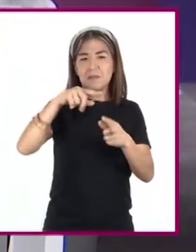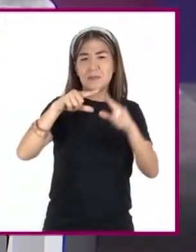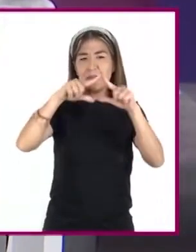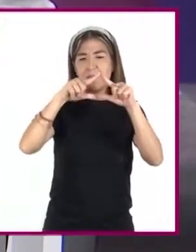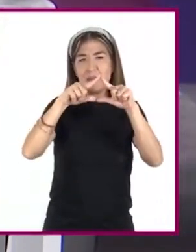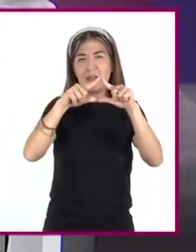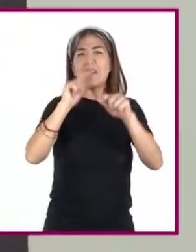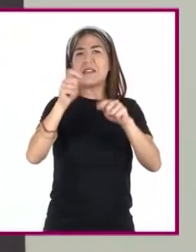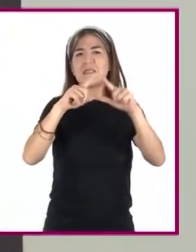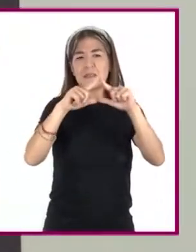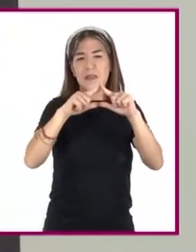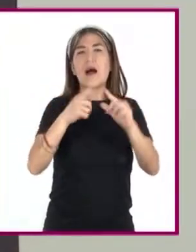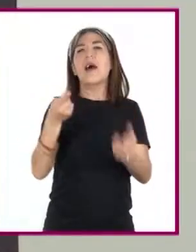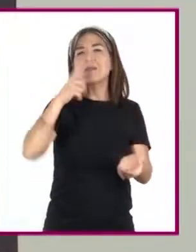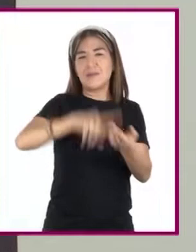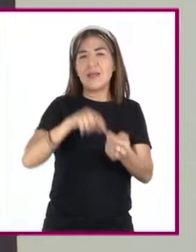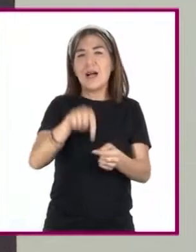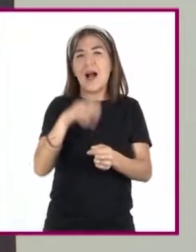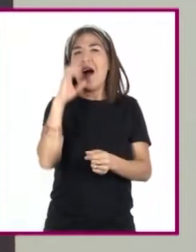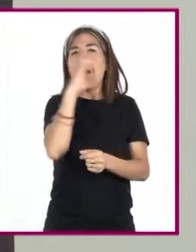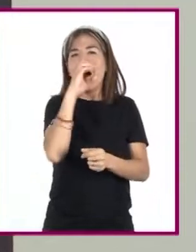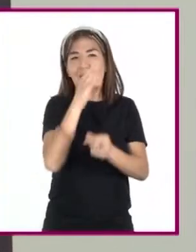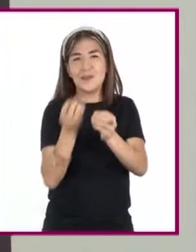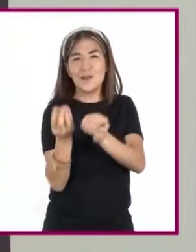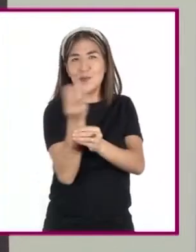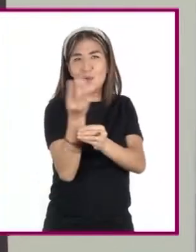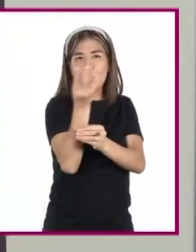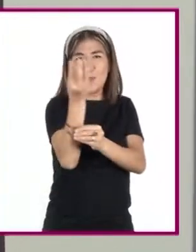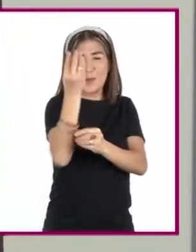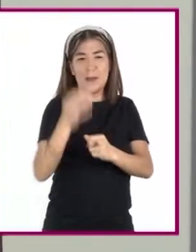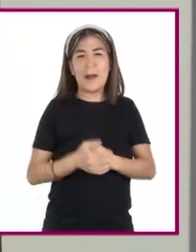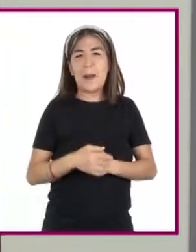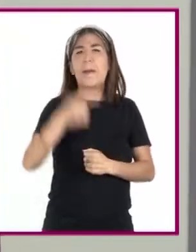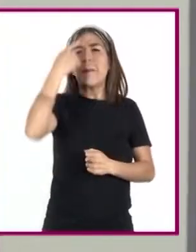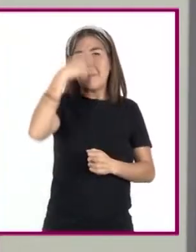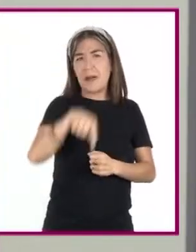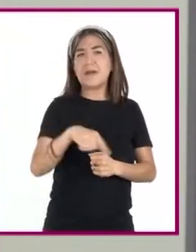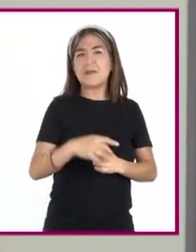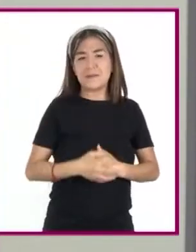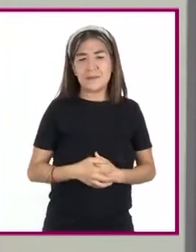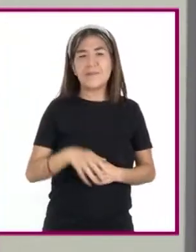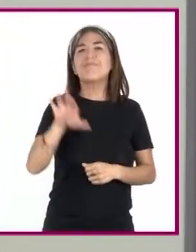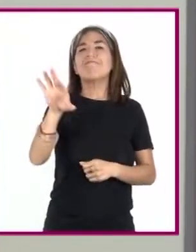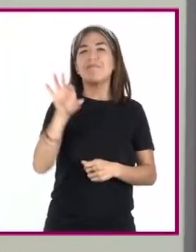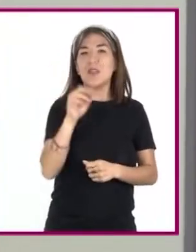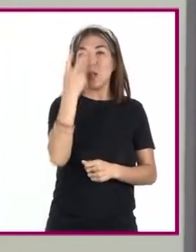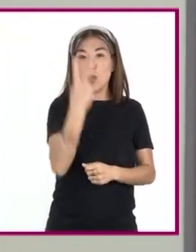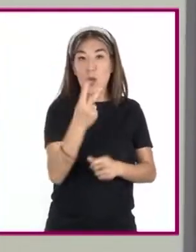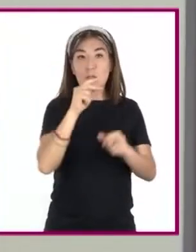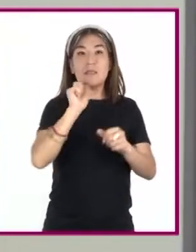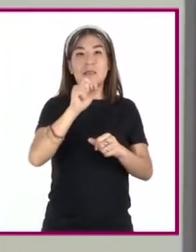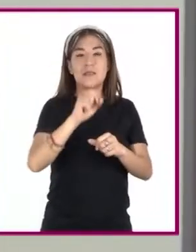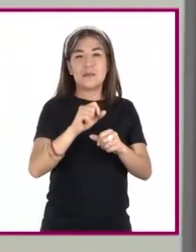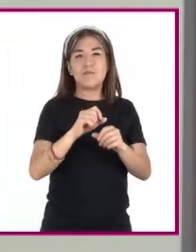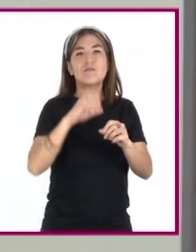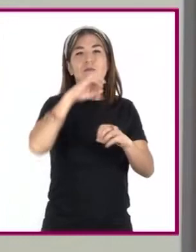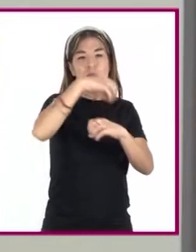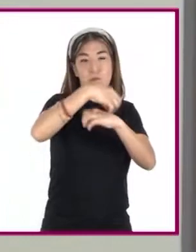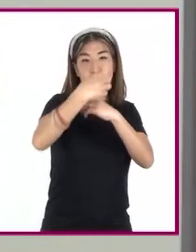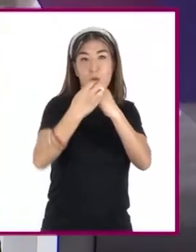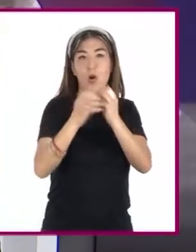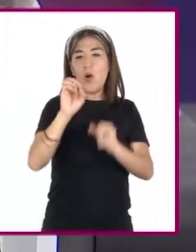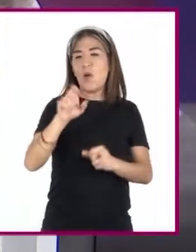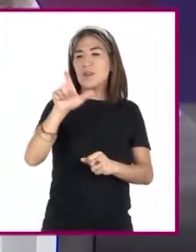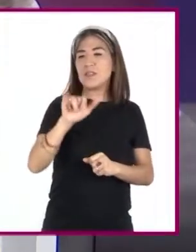indica que se aplicó calor para obtener 2 moléculas de óxido de